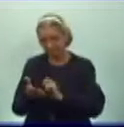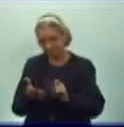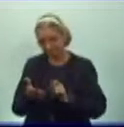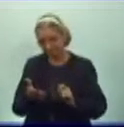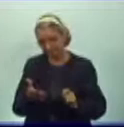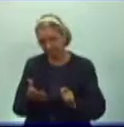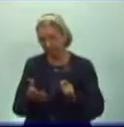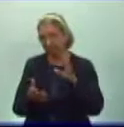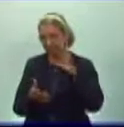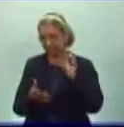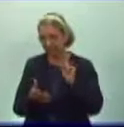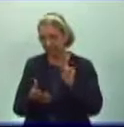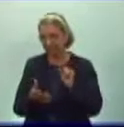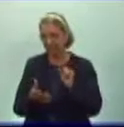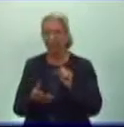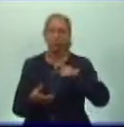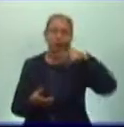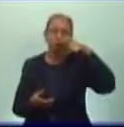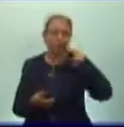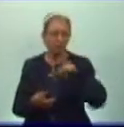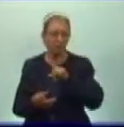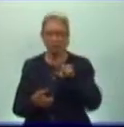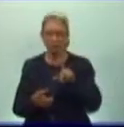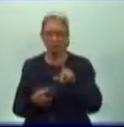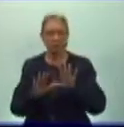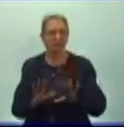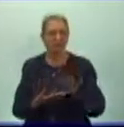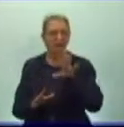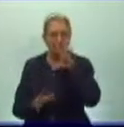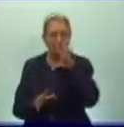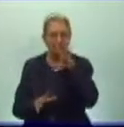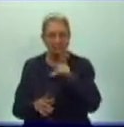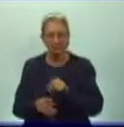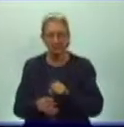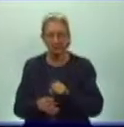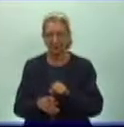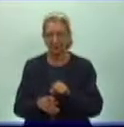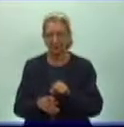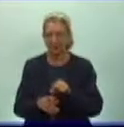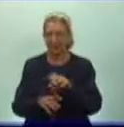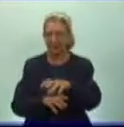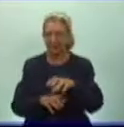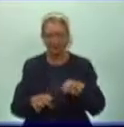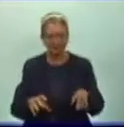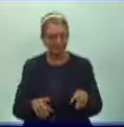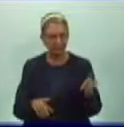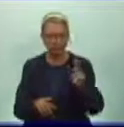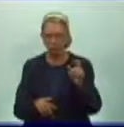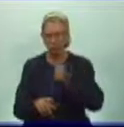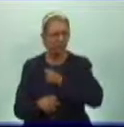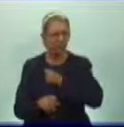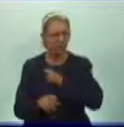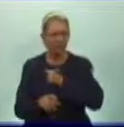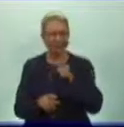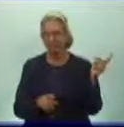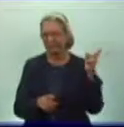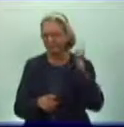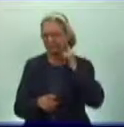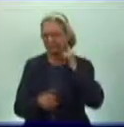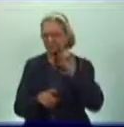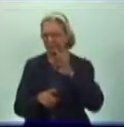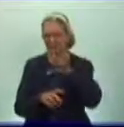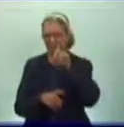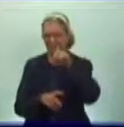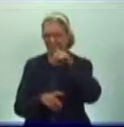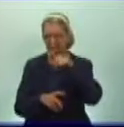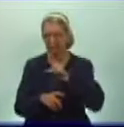Por ejemplo, pueden escribir: la cotorra no paraba de gritar. Los animales no querían escuchar a la cotorra, pero pueden hacer